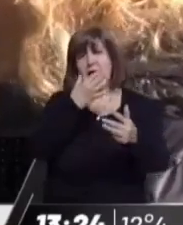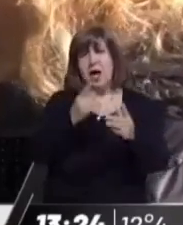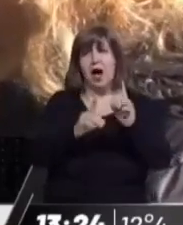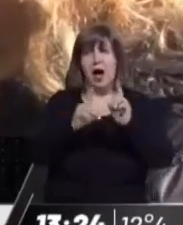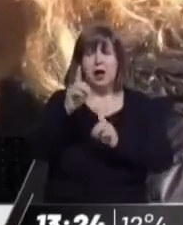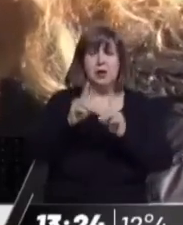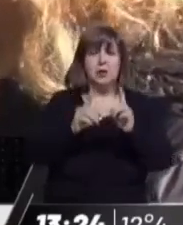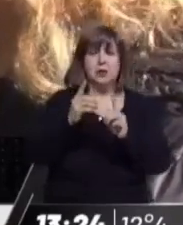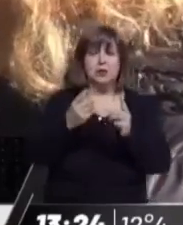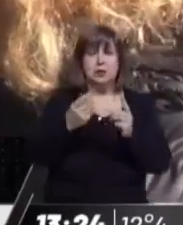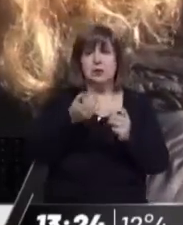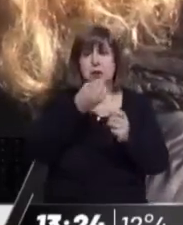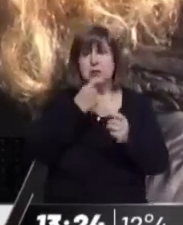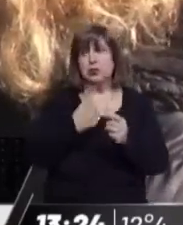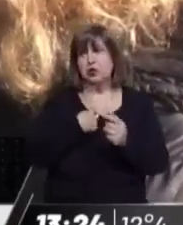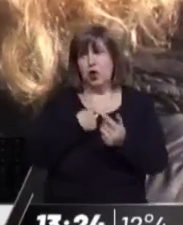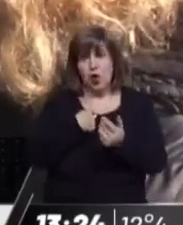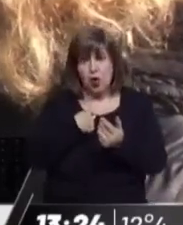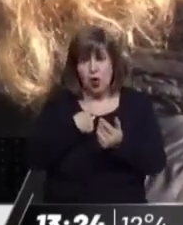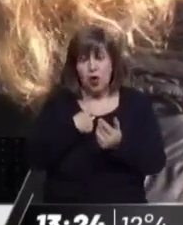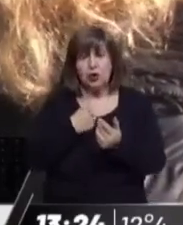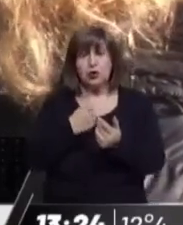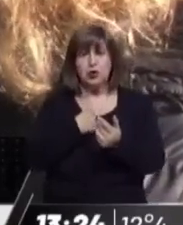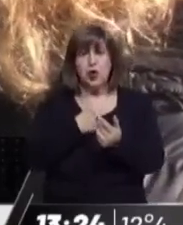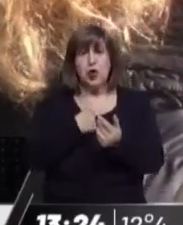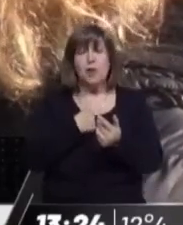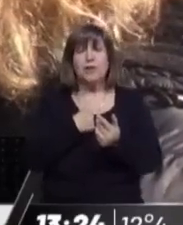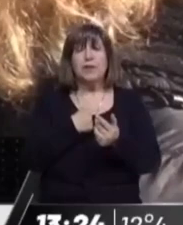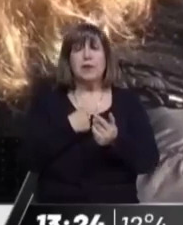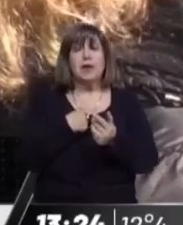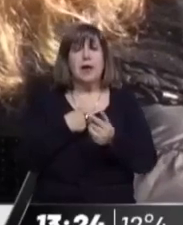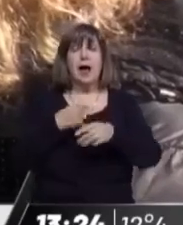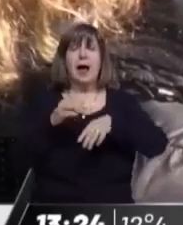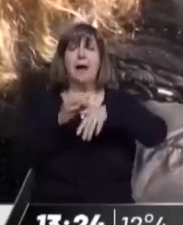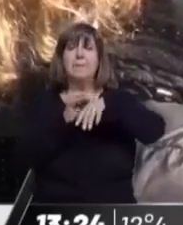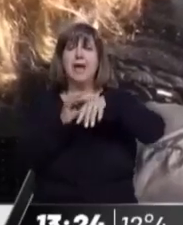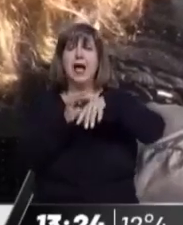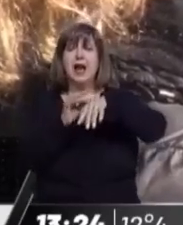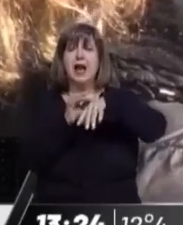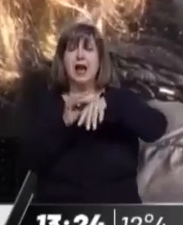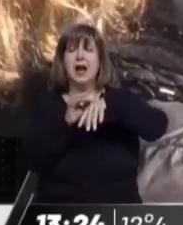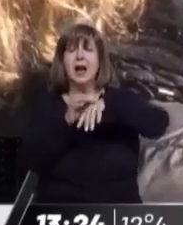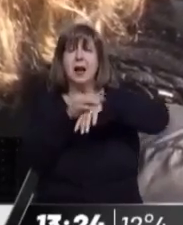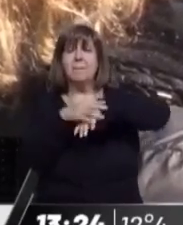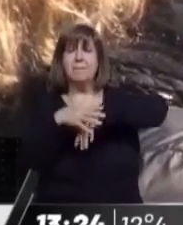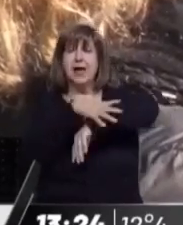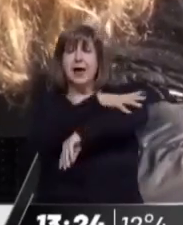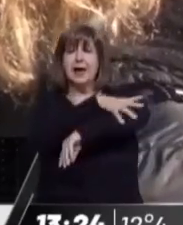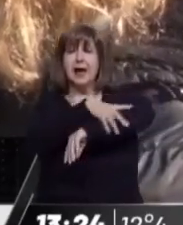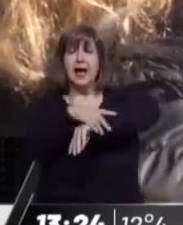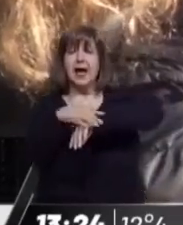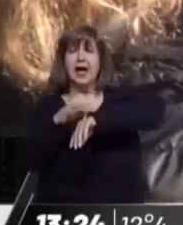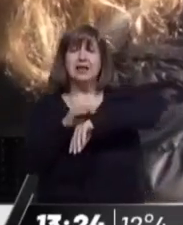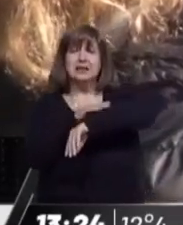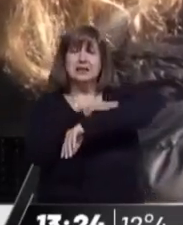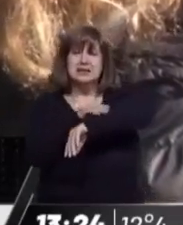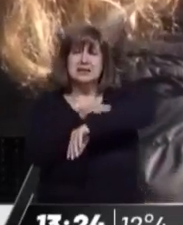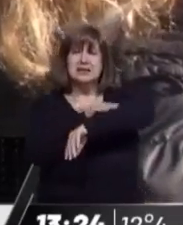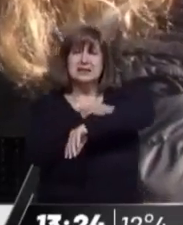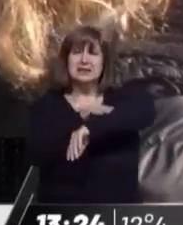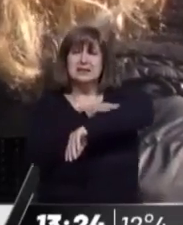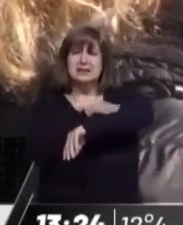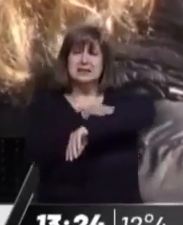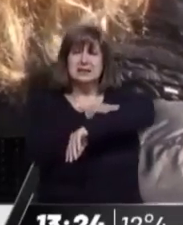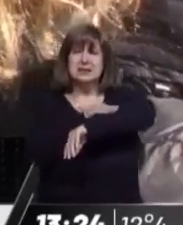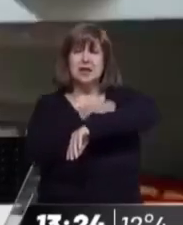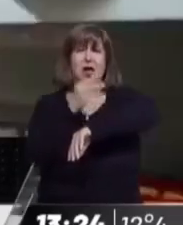barbaridad pero una yo por ejemplo tengo la dermaglos por un problema que tengo en mi pierna estaba pagando ponerle qu s yo